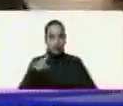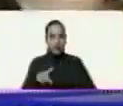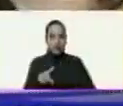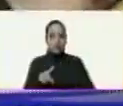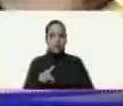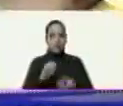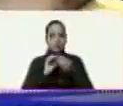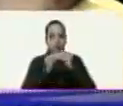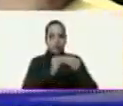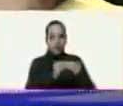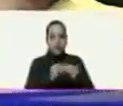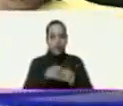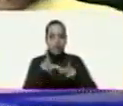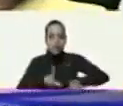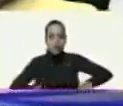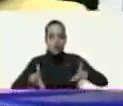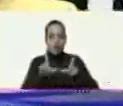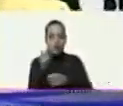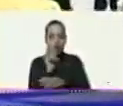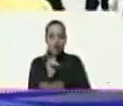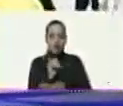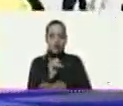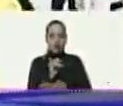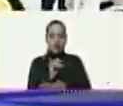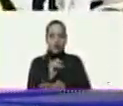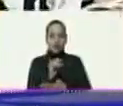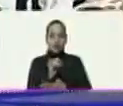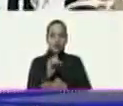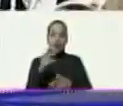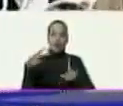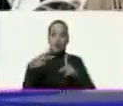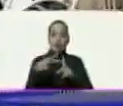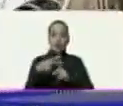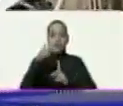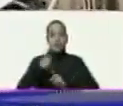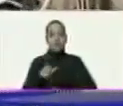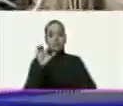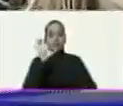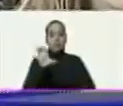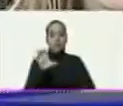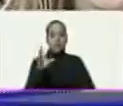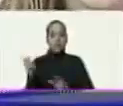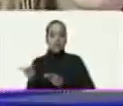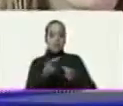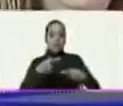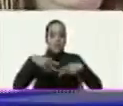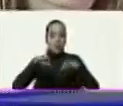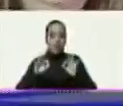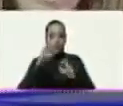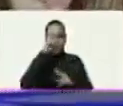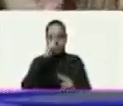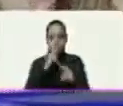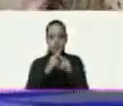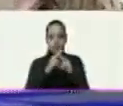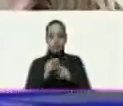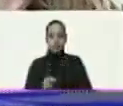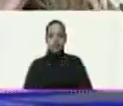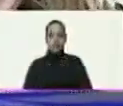de nuestras instalaciones y stands como país invitado de honor en esta edición de la FILBEN.